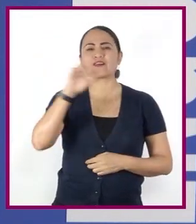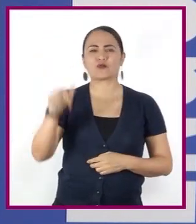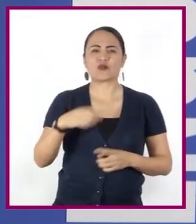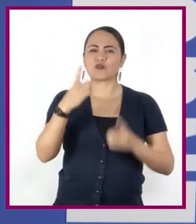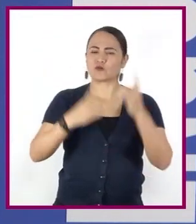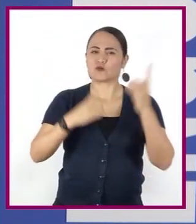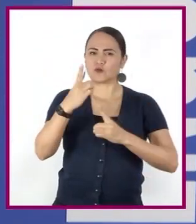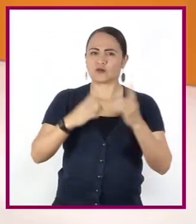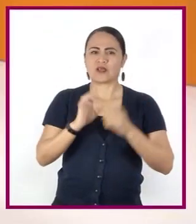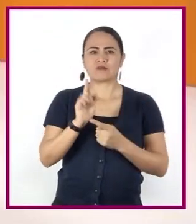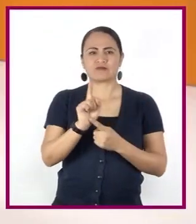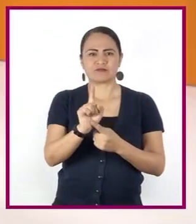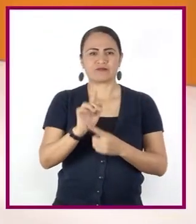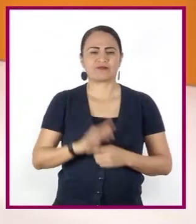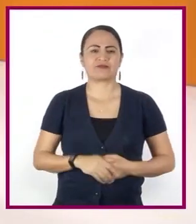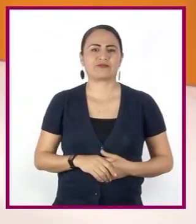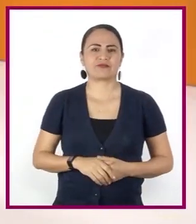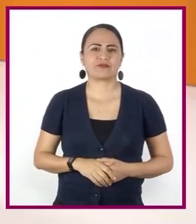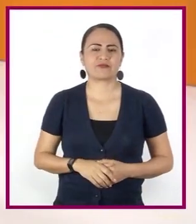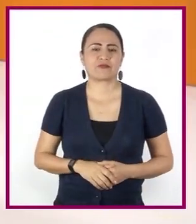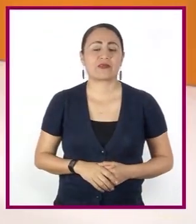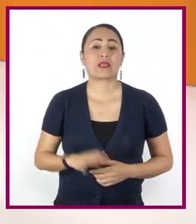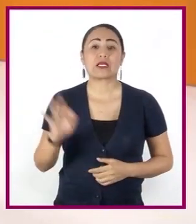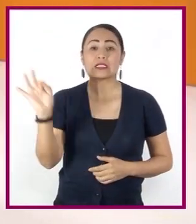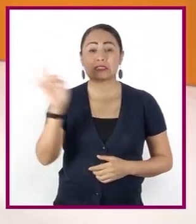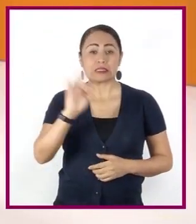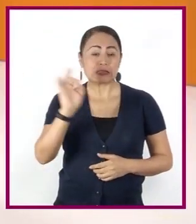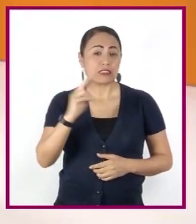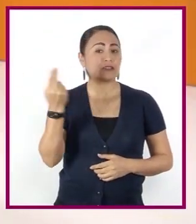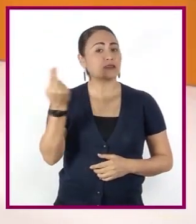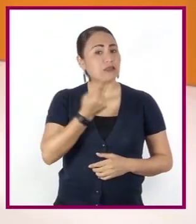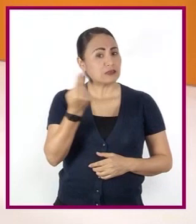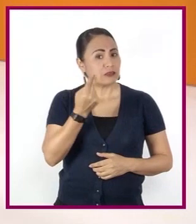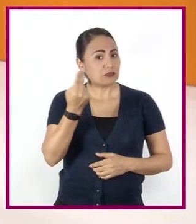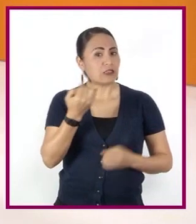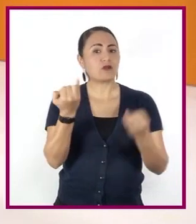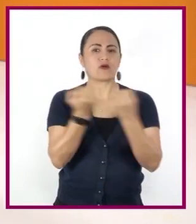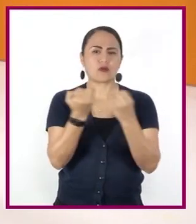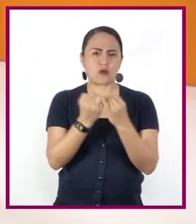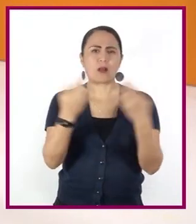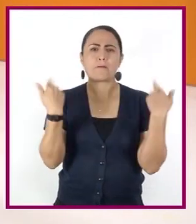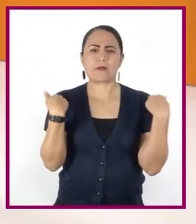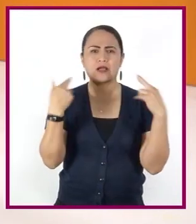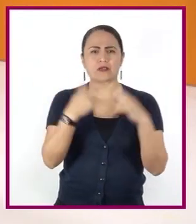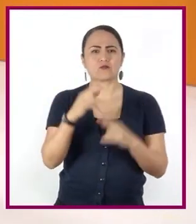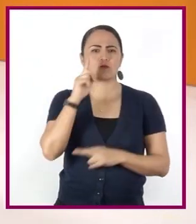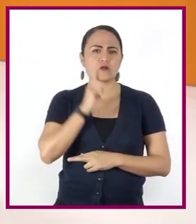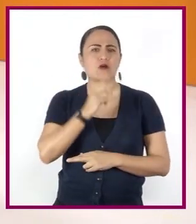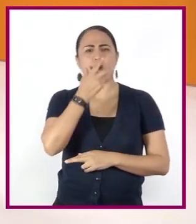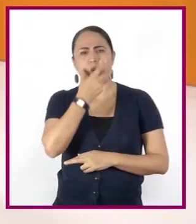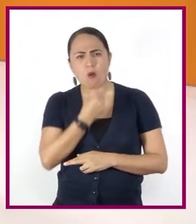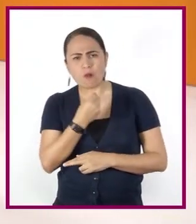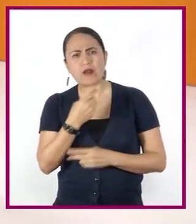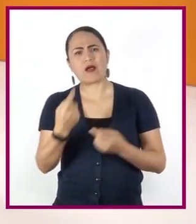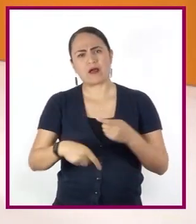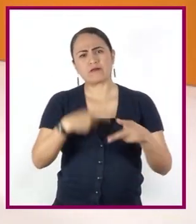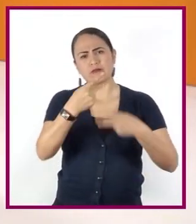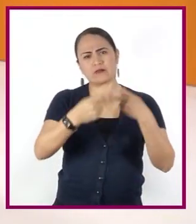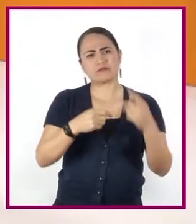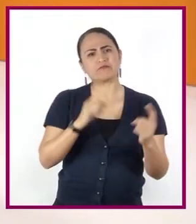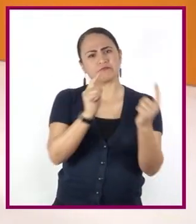dudas. Si fuera necesario, también pueden acudir a su maestra o maestro. Por